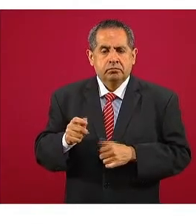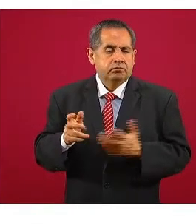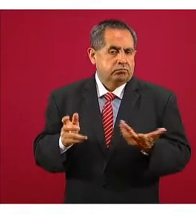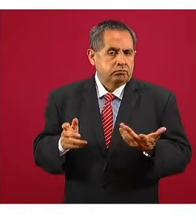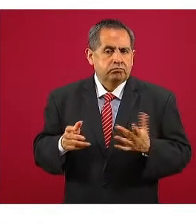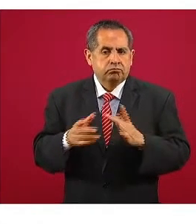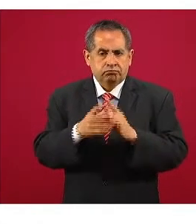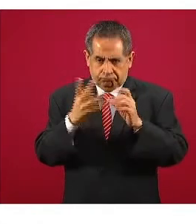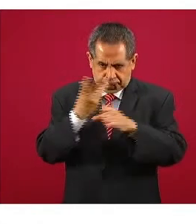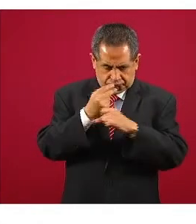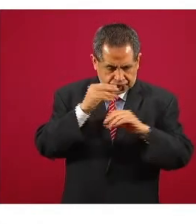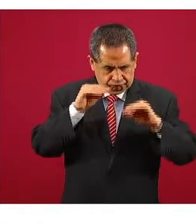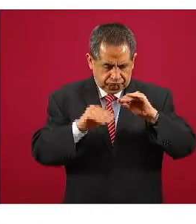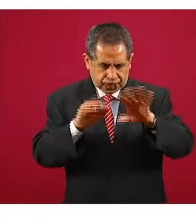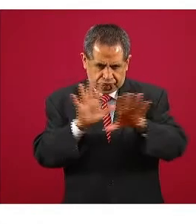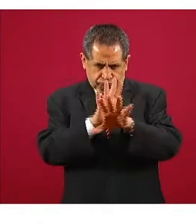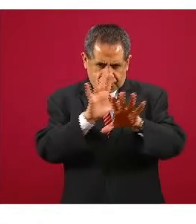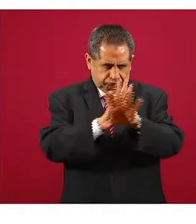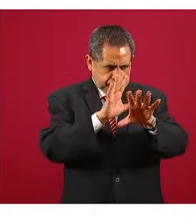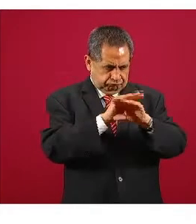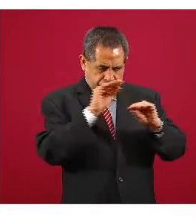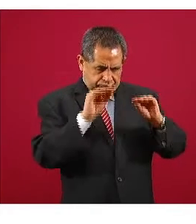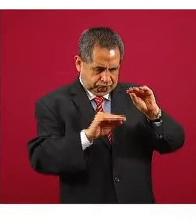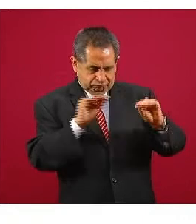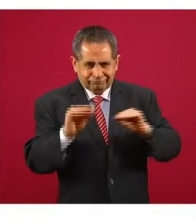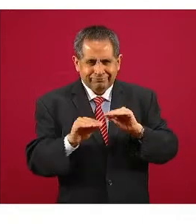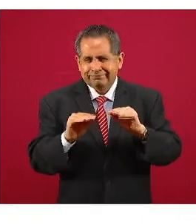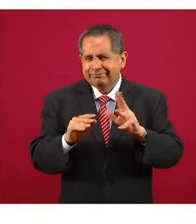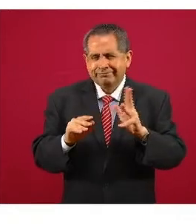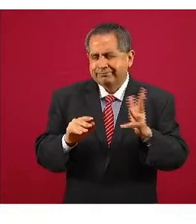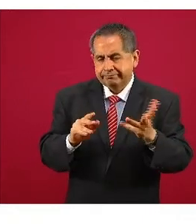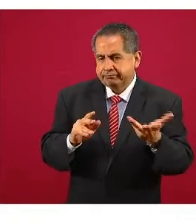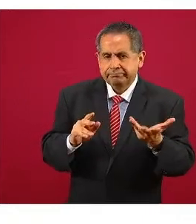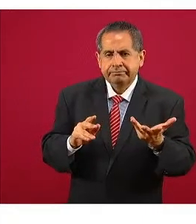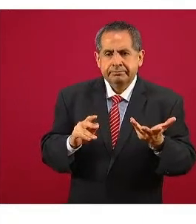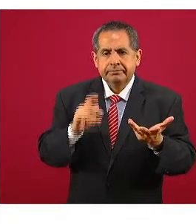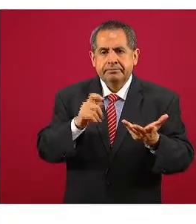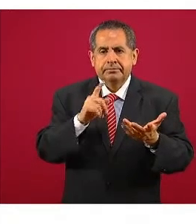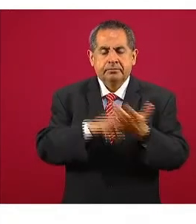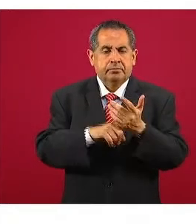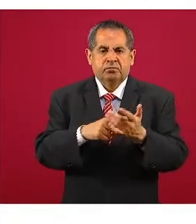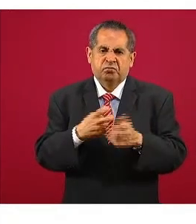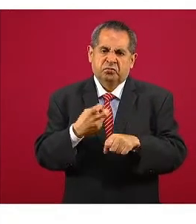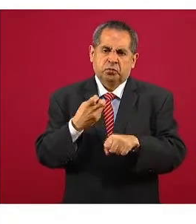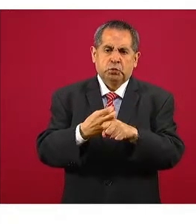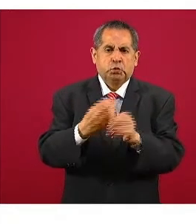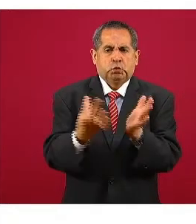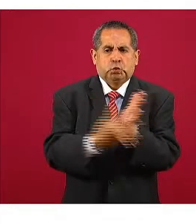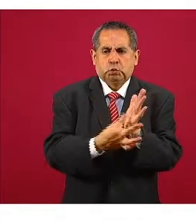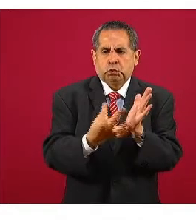que es modificado con estructuras de blindaje.